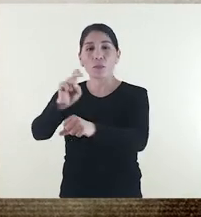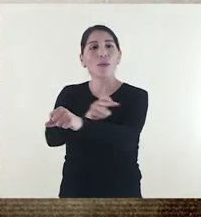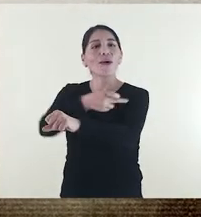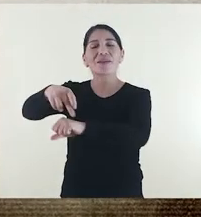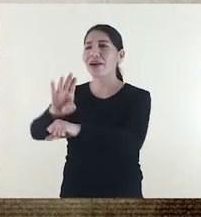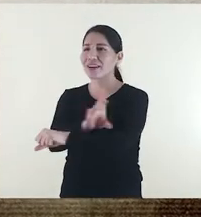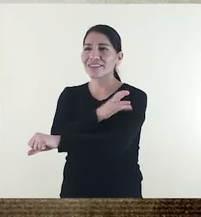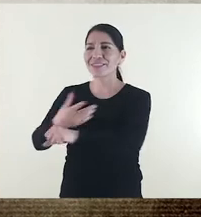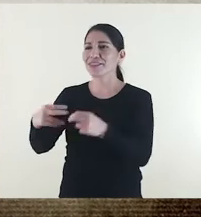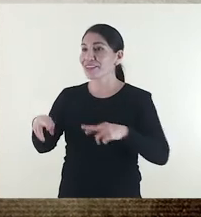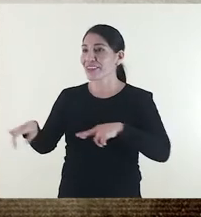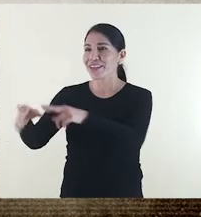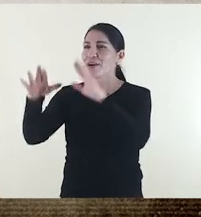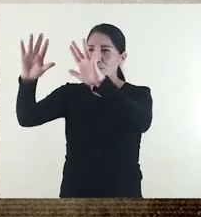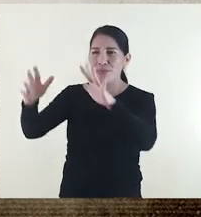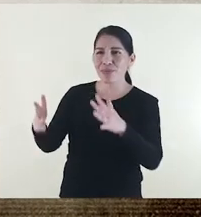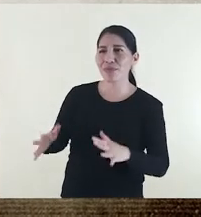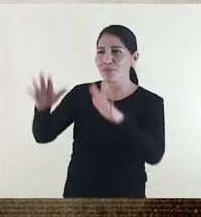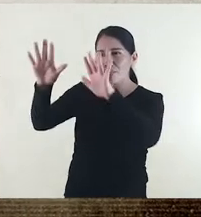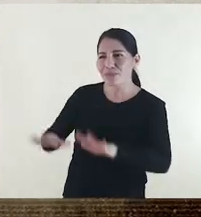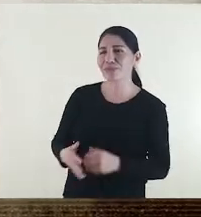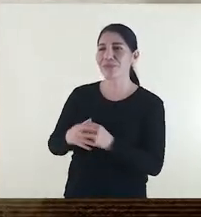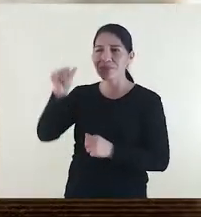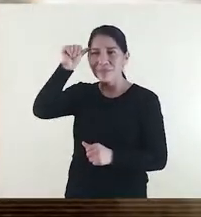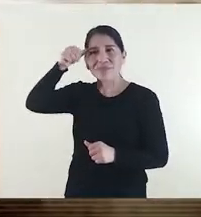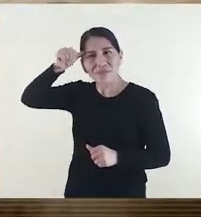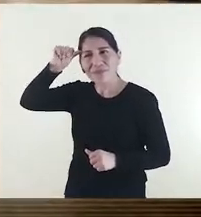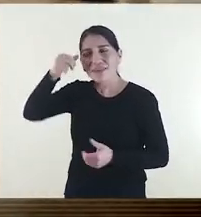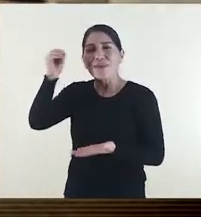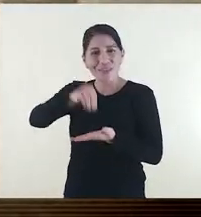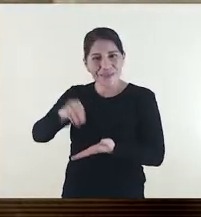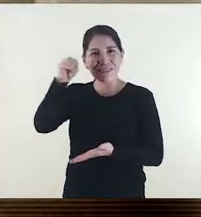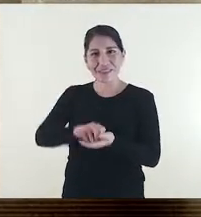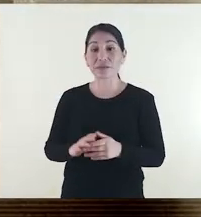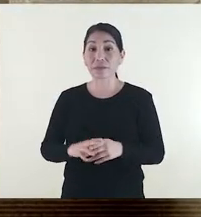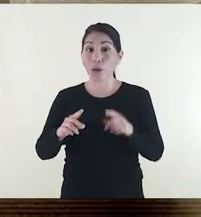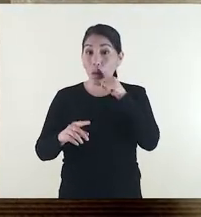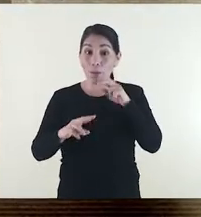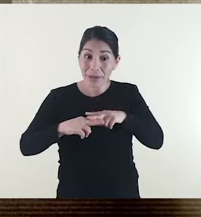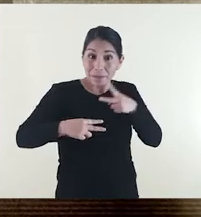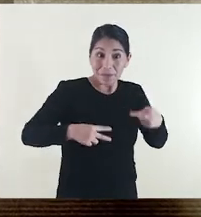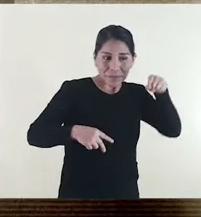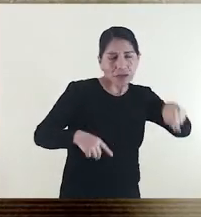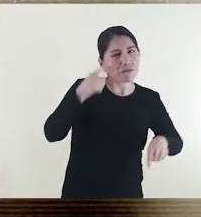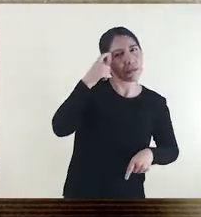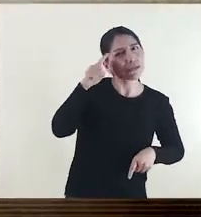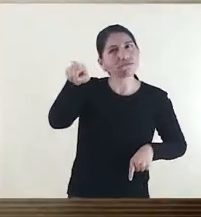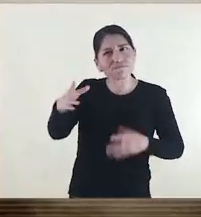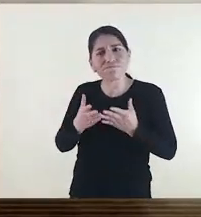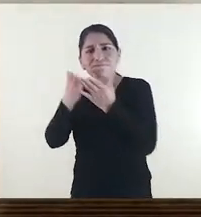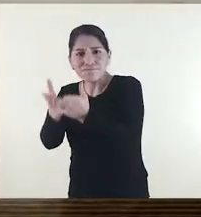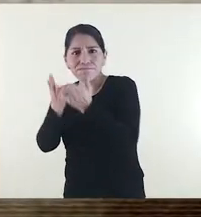y canciones el río ha sido alabado y rememorado una y otra vez. Alguna vez algún alucinado vecino quiso